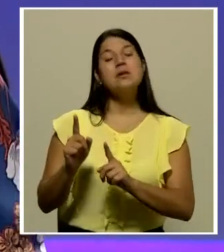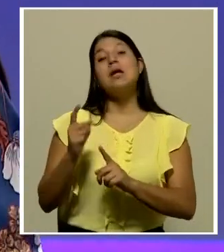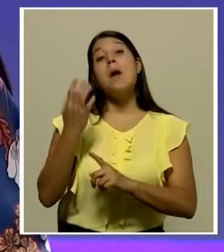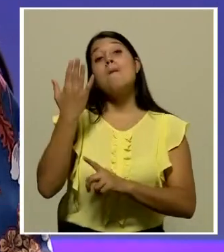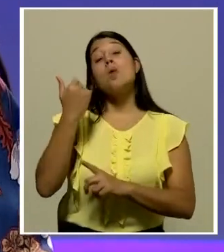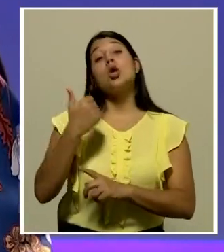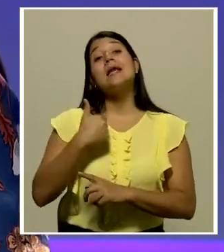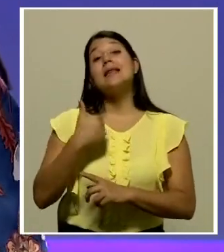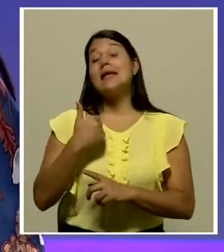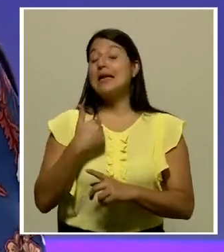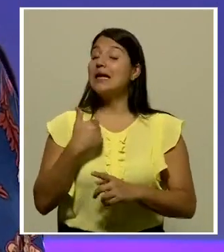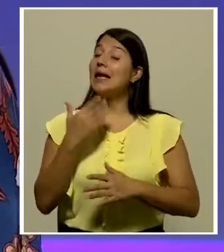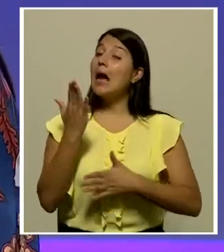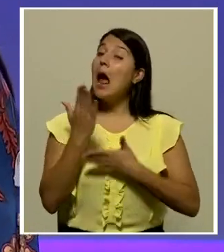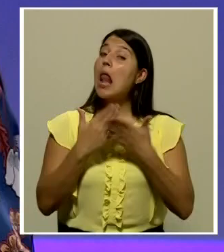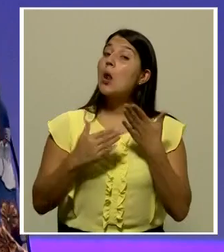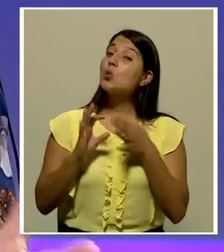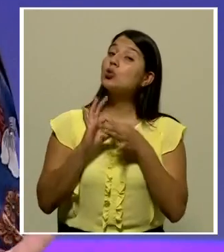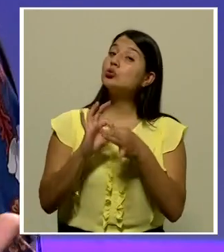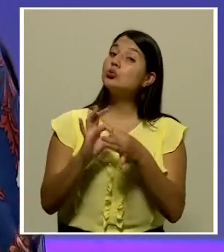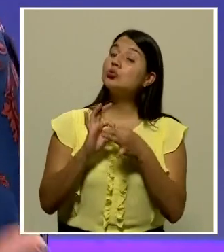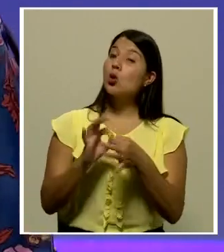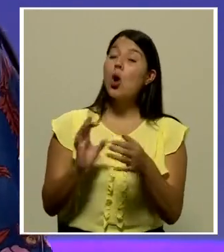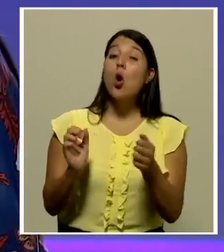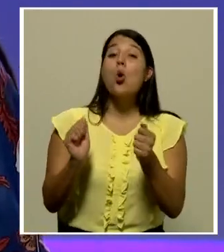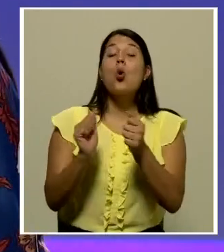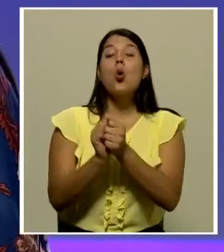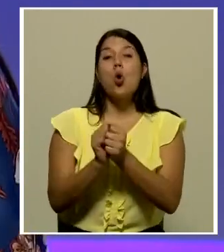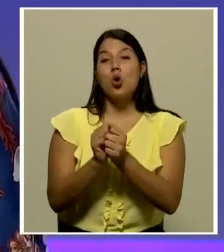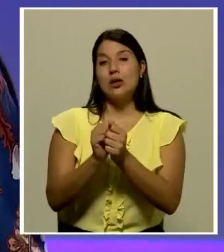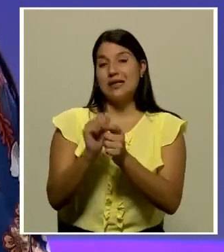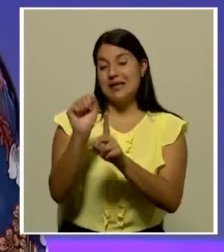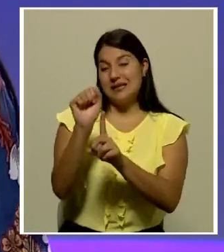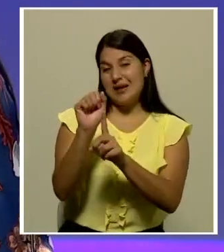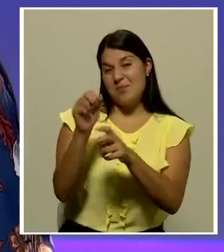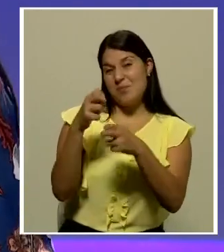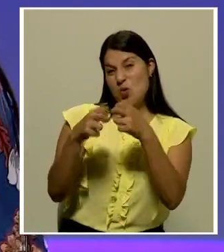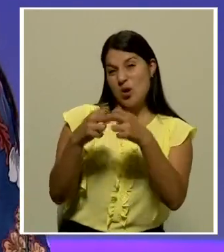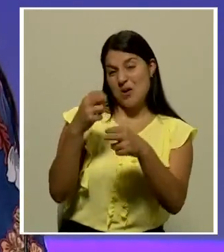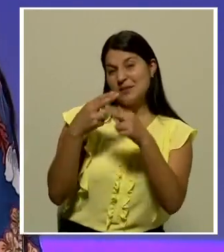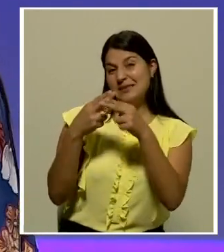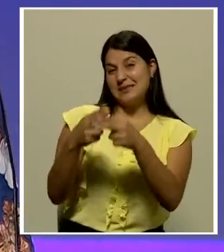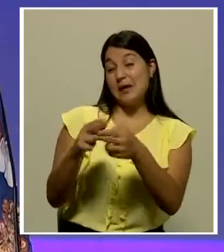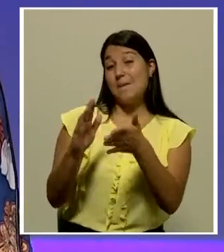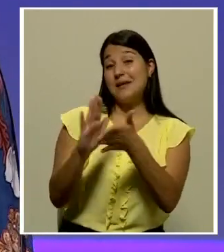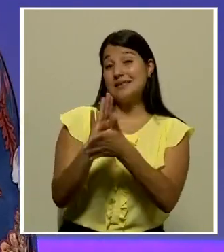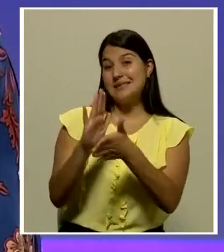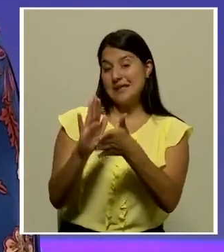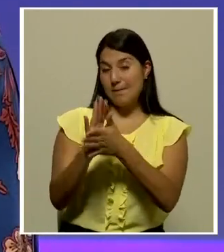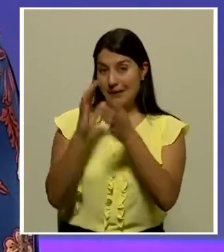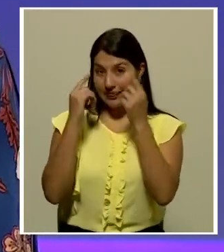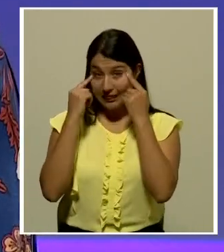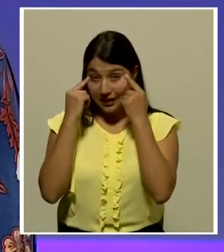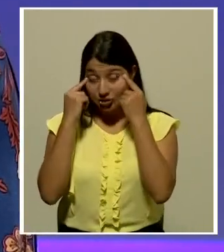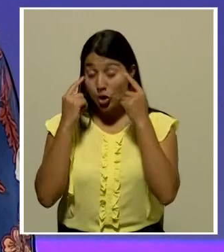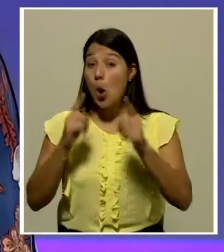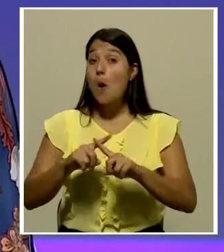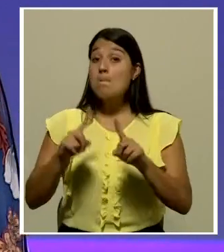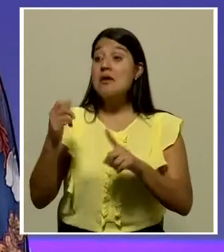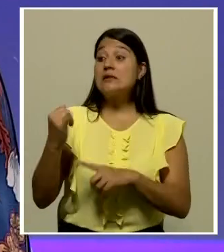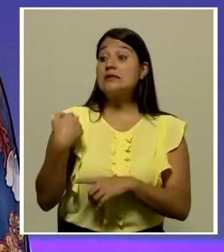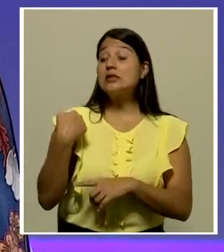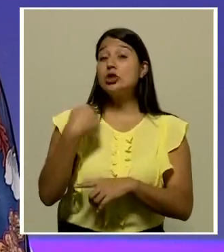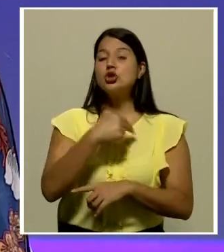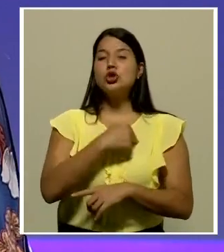común que estaban de alguna forma vinculados a lo que se llamaba o le llamábamos en los medios la trama del cementazo. Pero si tuviéramos que contarlo como